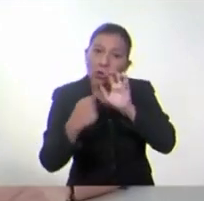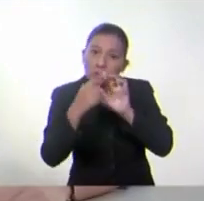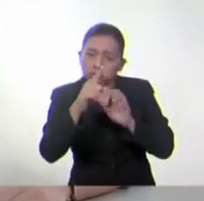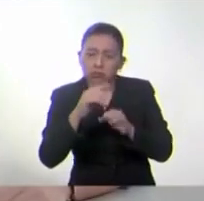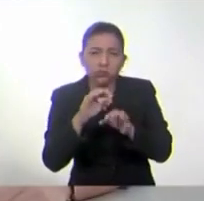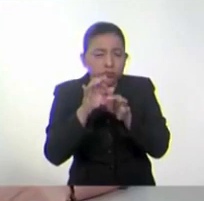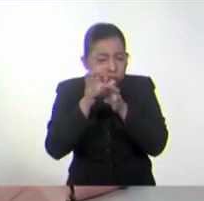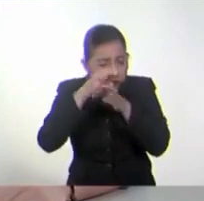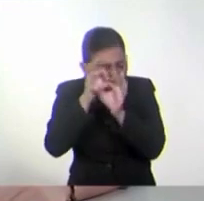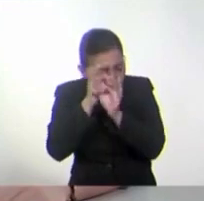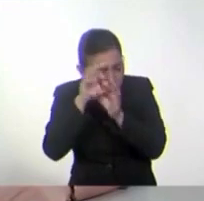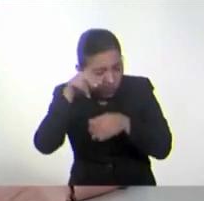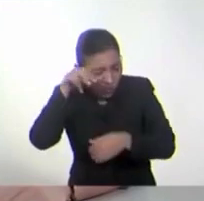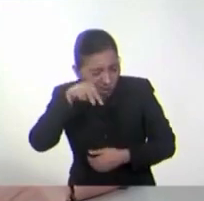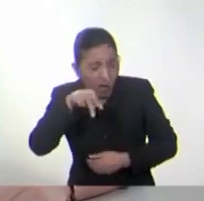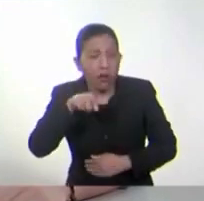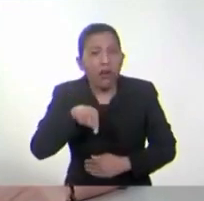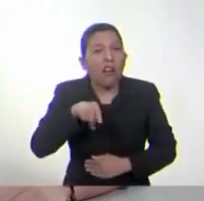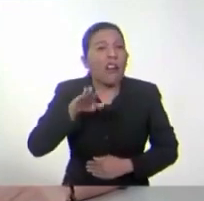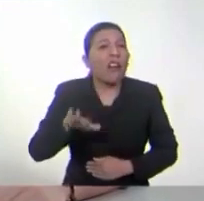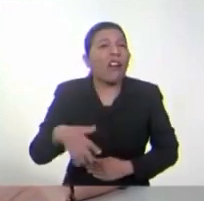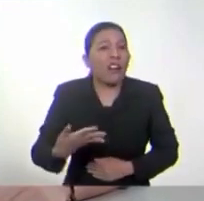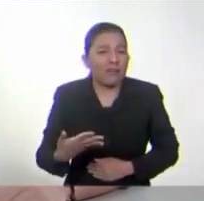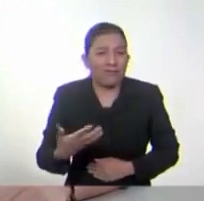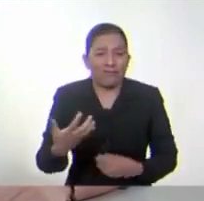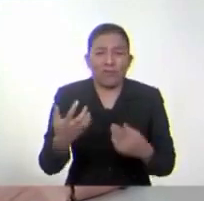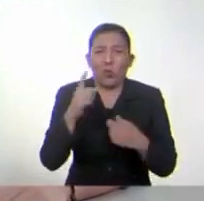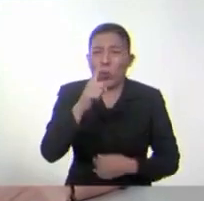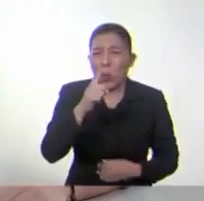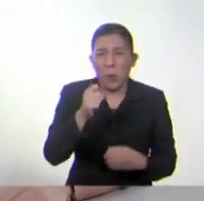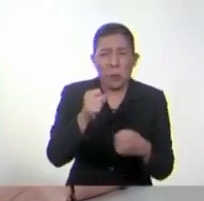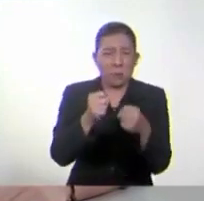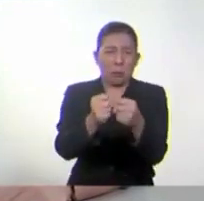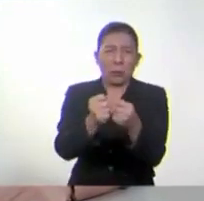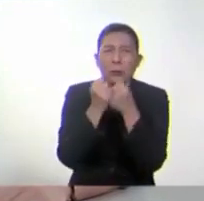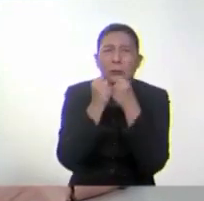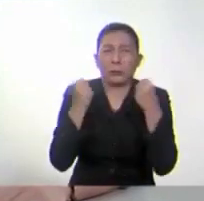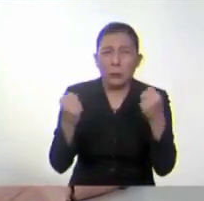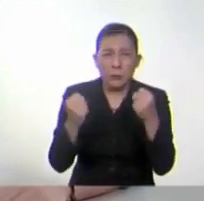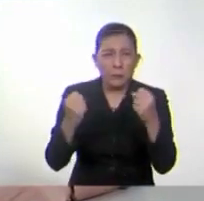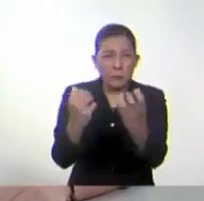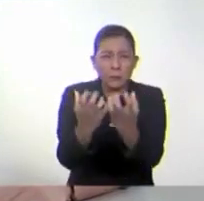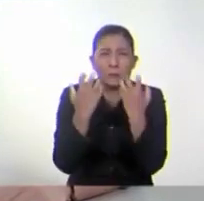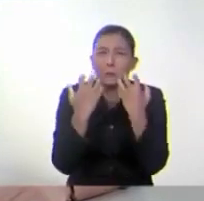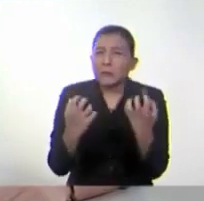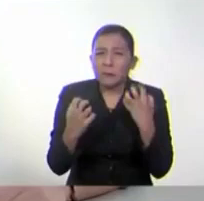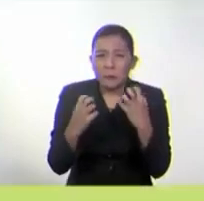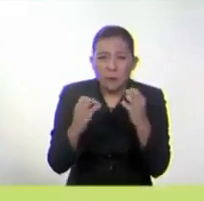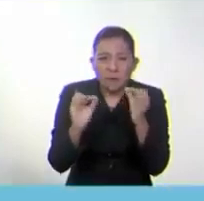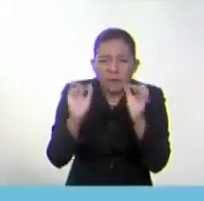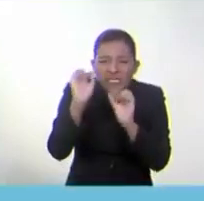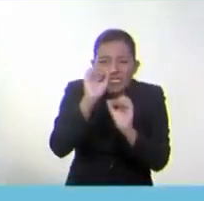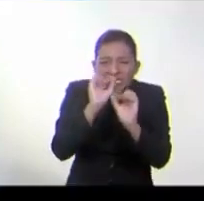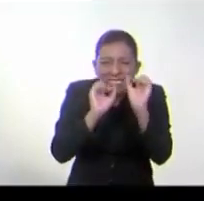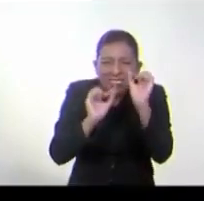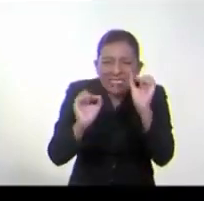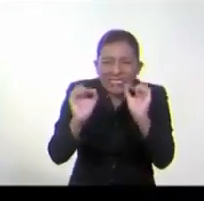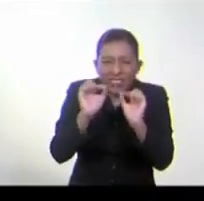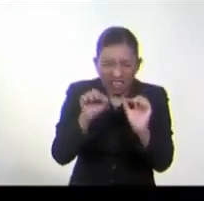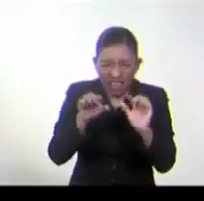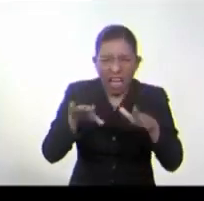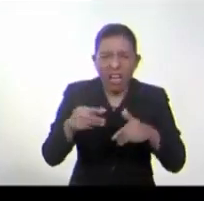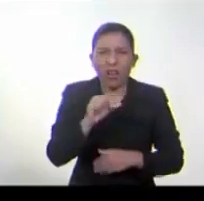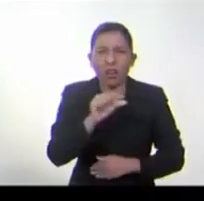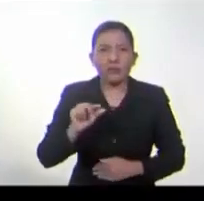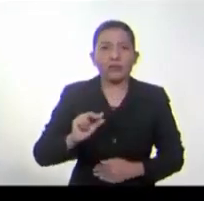Microscópicamente, cada riñón posee al menos 1 millón de pequeñas unidades llamadas nefronas. Las